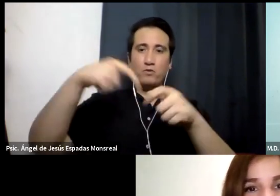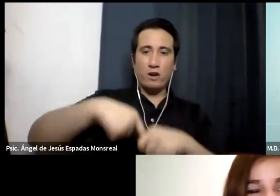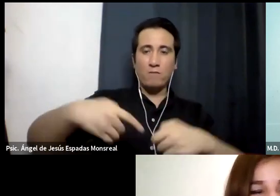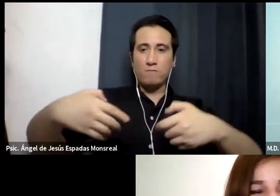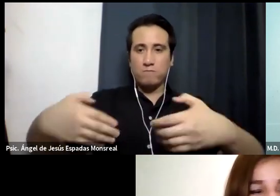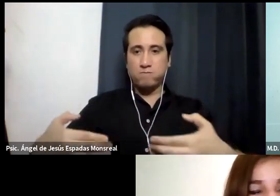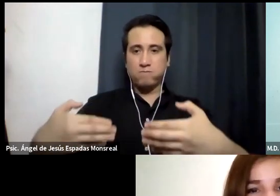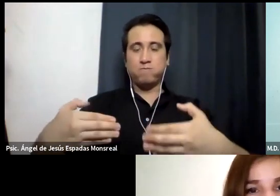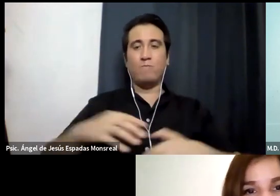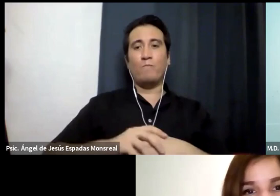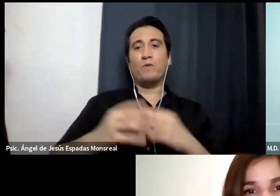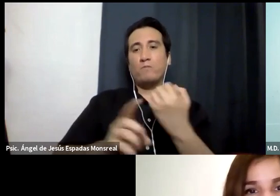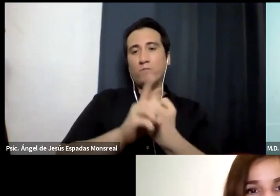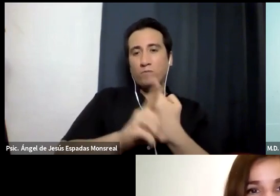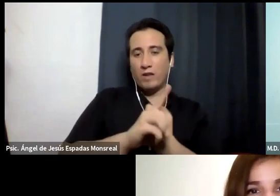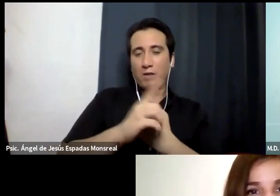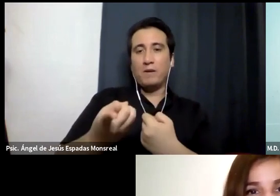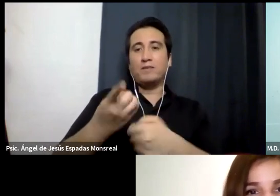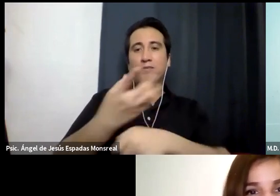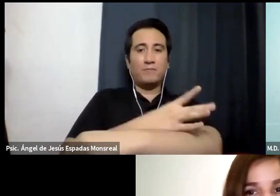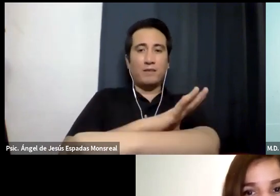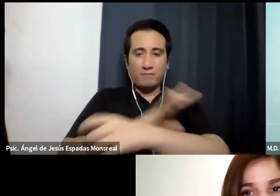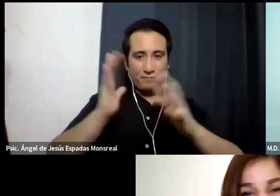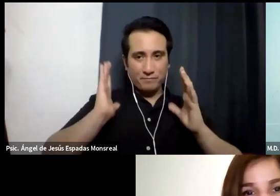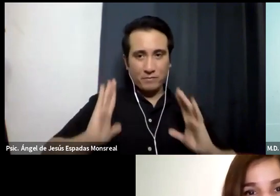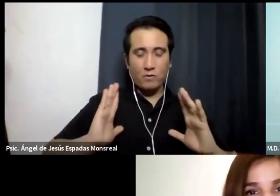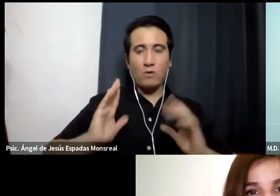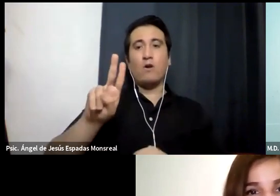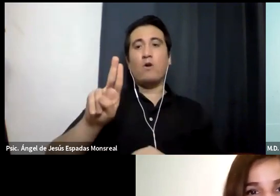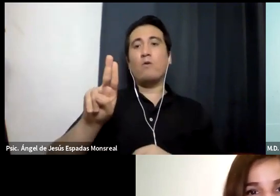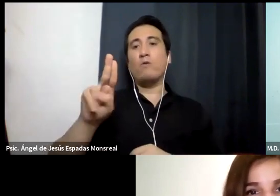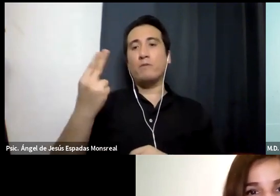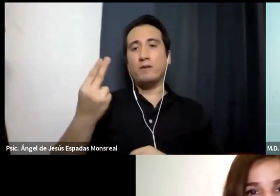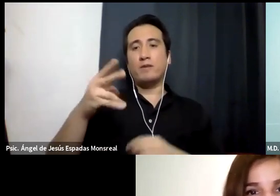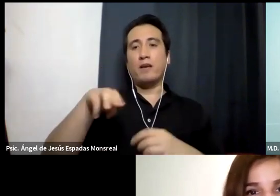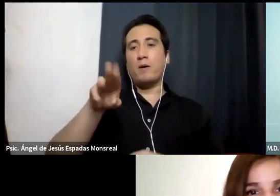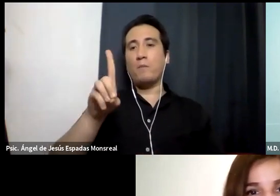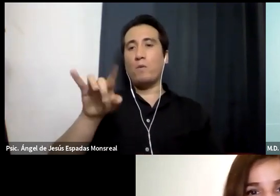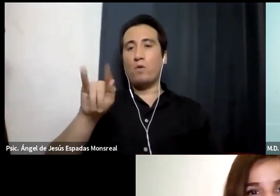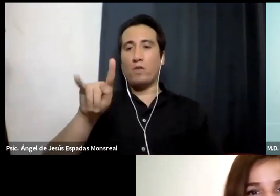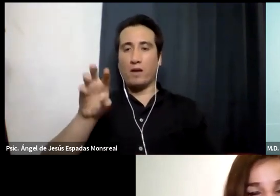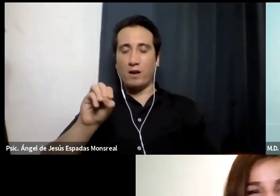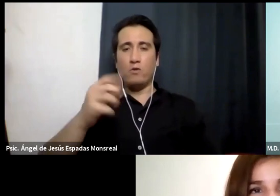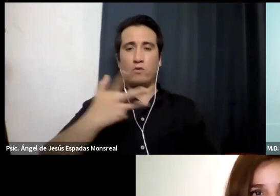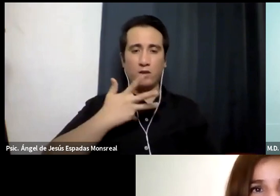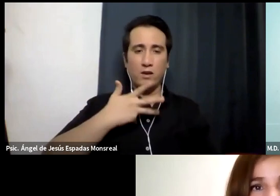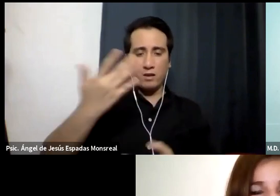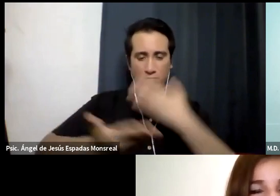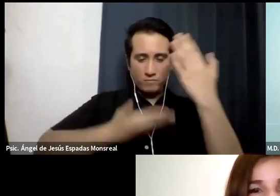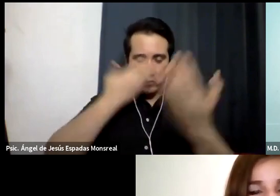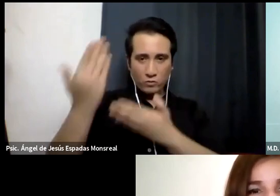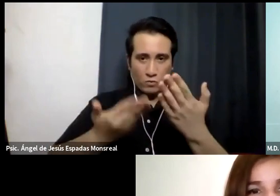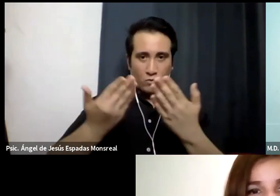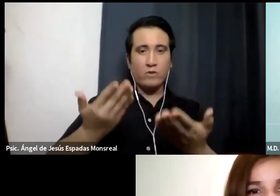y síndrome metabólico por la Universidad Modelo. Cuenta con un diplomado como educadora en diabetes por la Federación